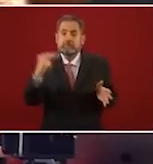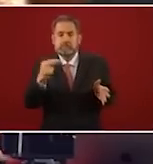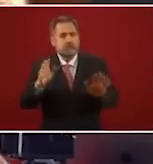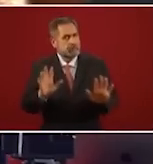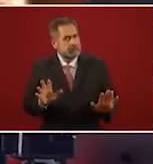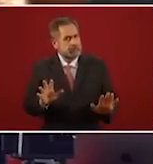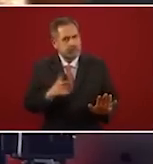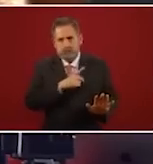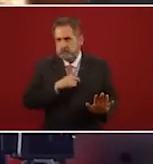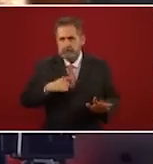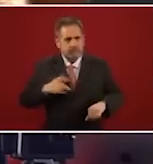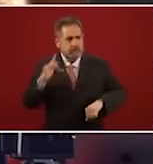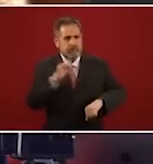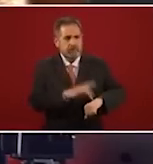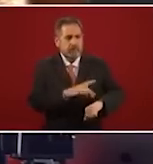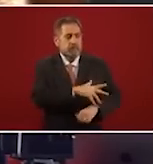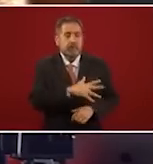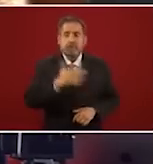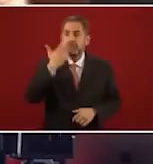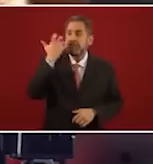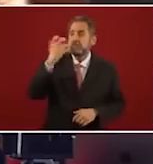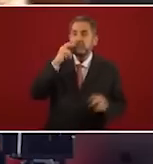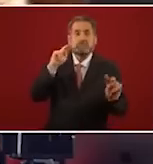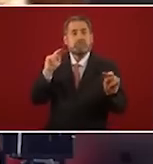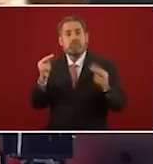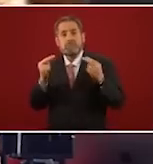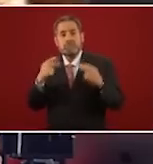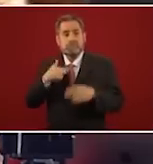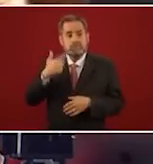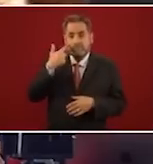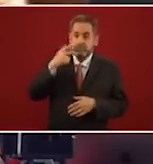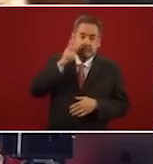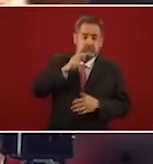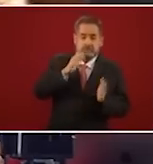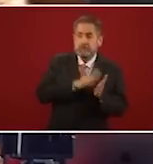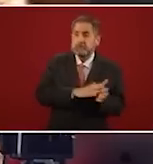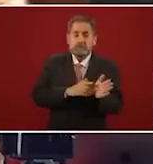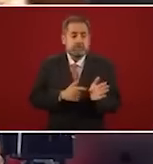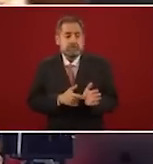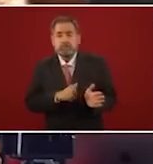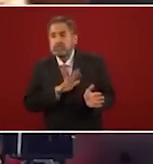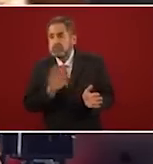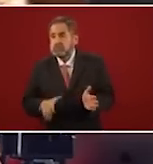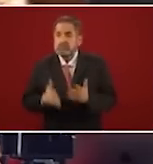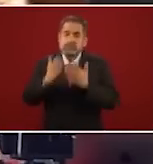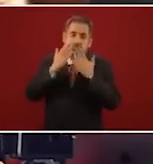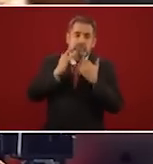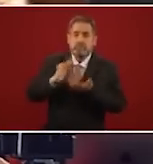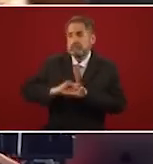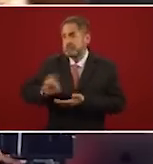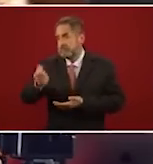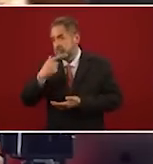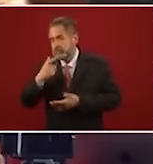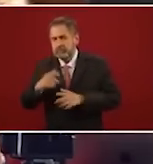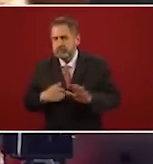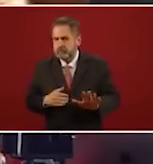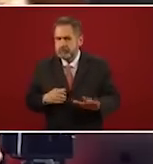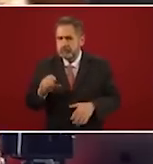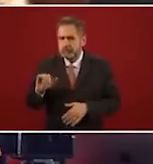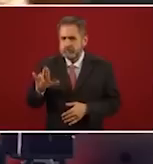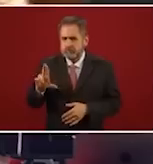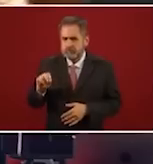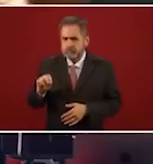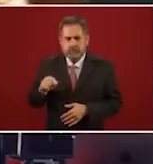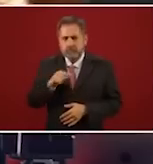para generar rating y poner una evidencia de que el niño se está muriendo por falta de medicamentos, cuando Ciro Gómez Leiva no